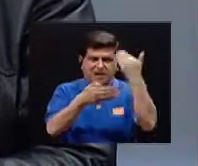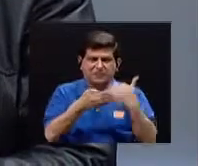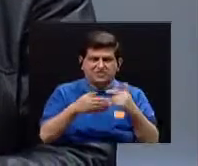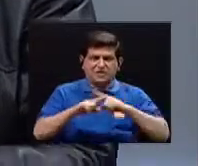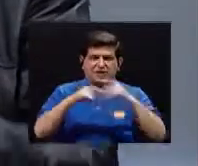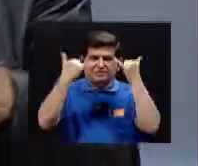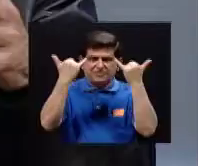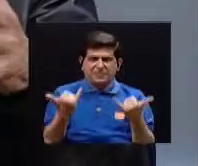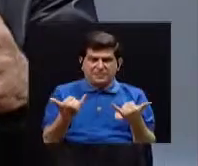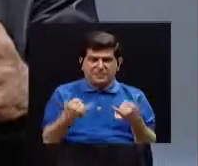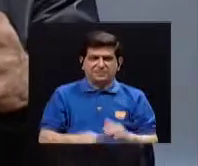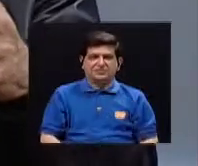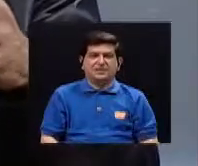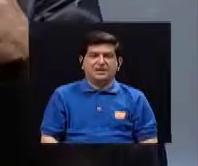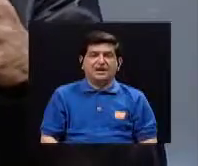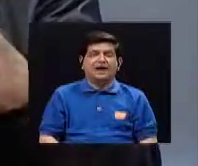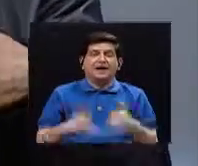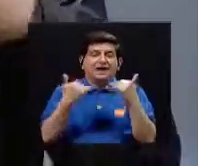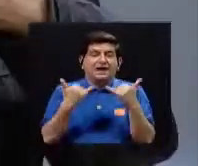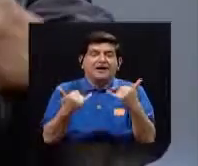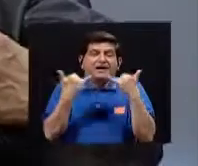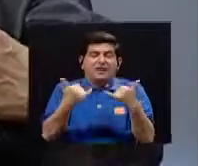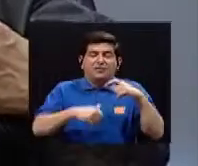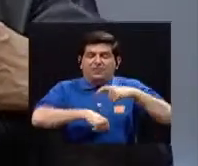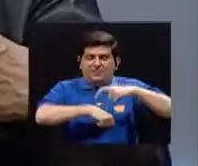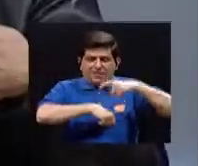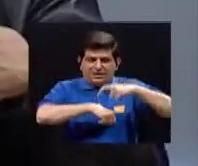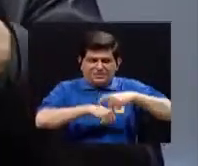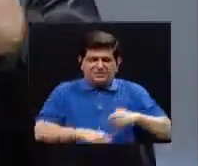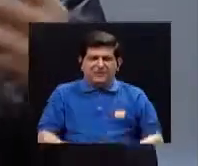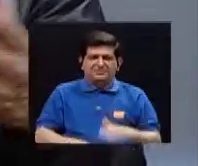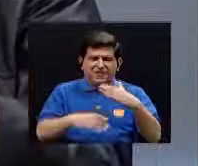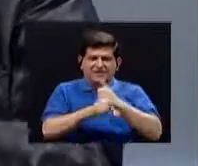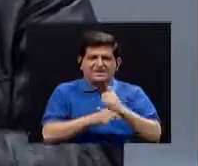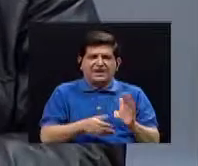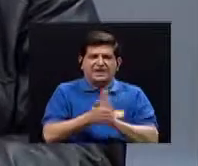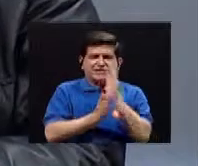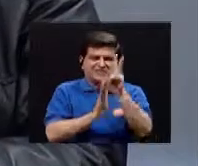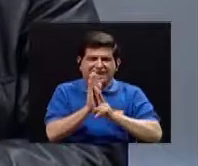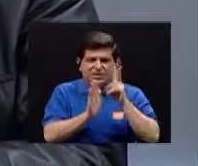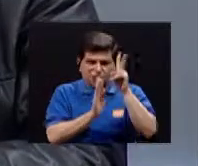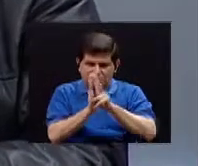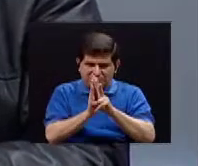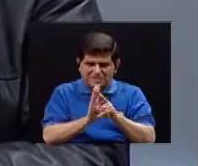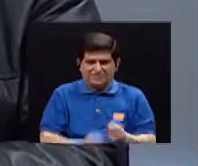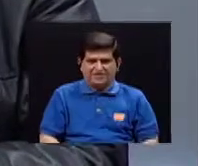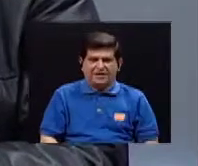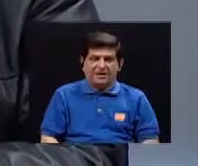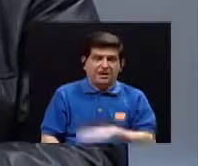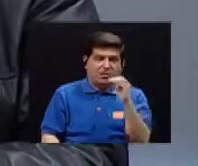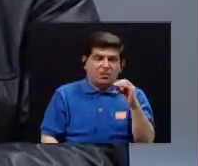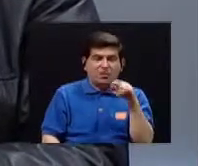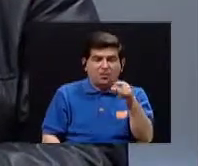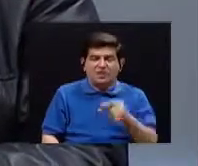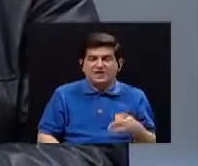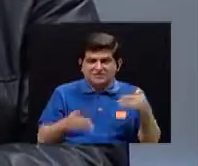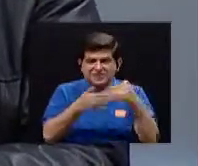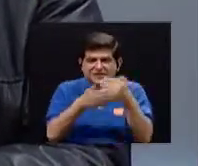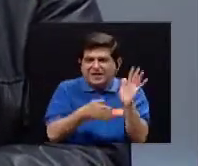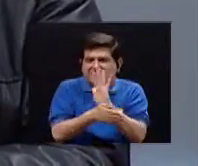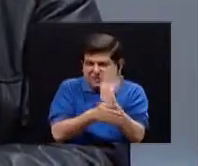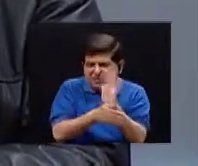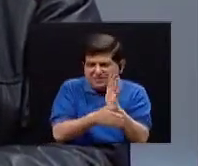pero cuando ya llegaste ahora a esta etapa ya de realización del documental de la